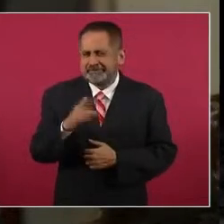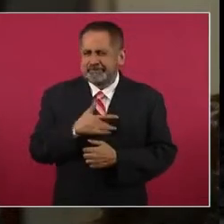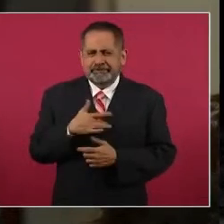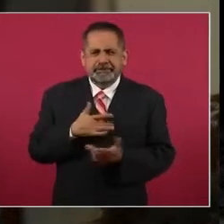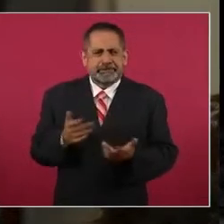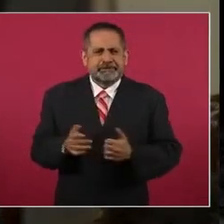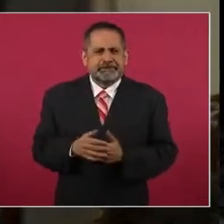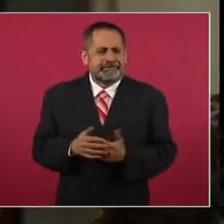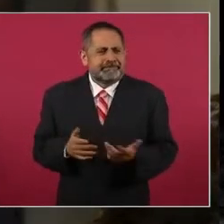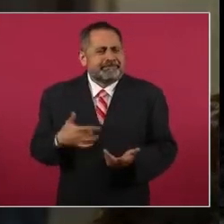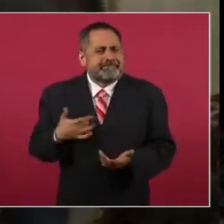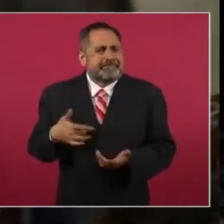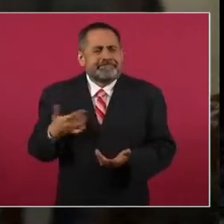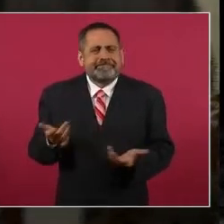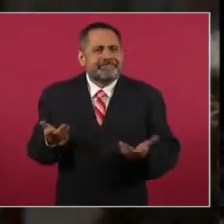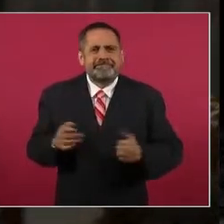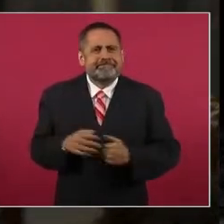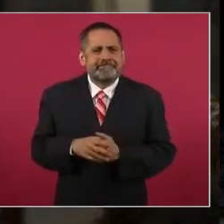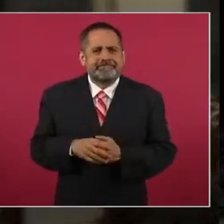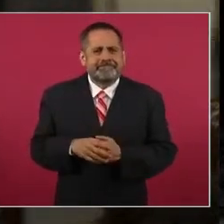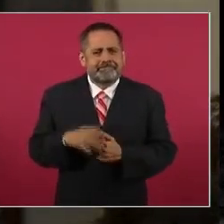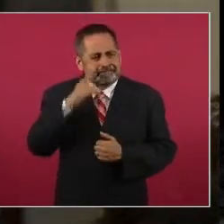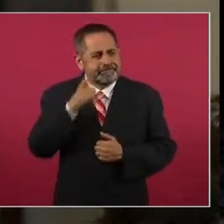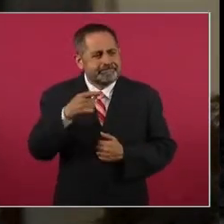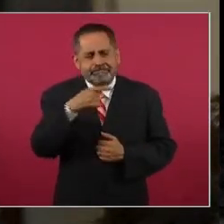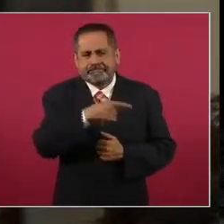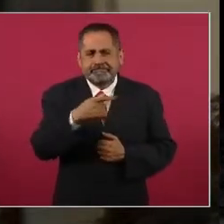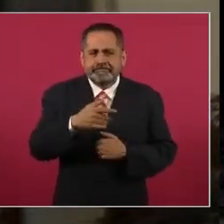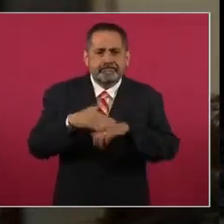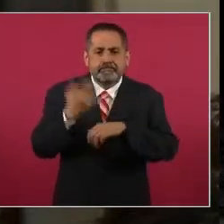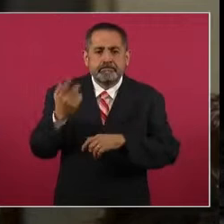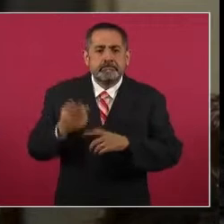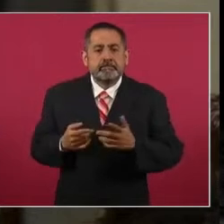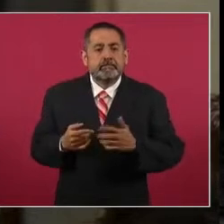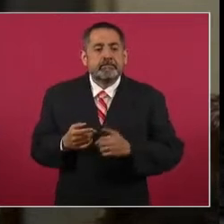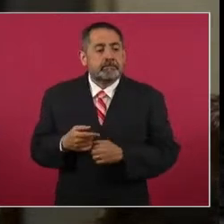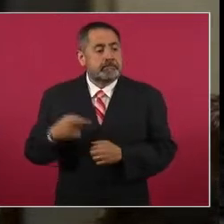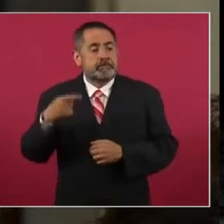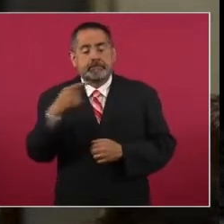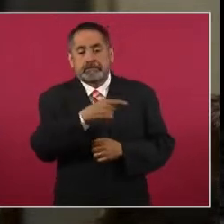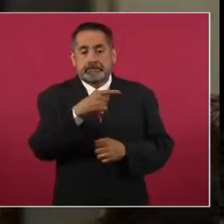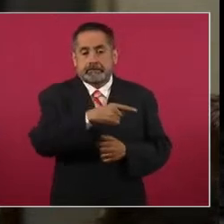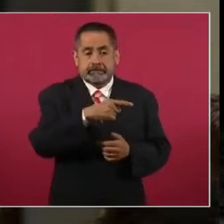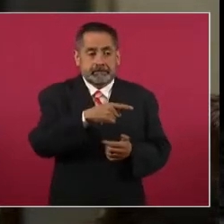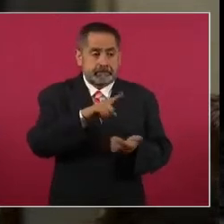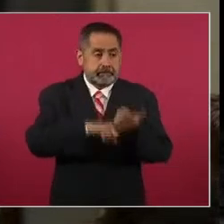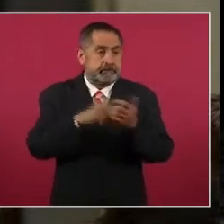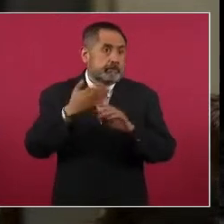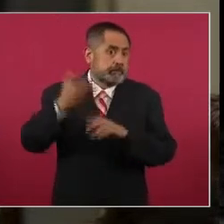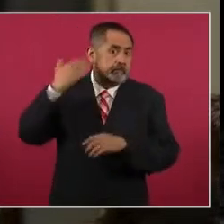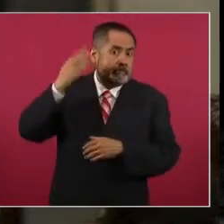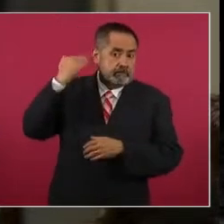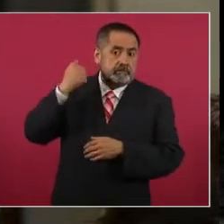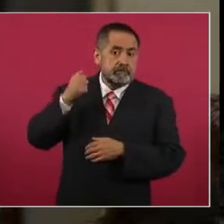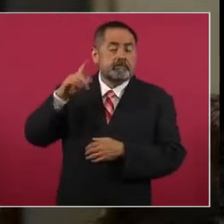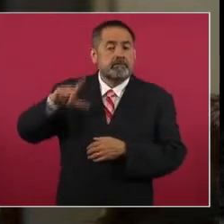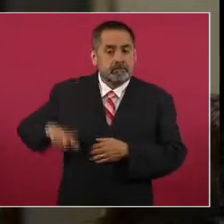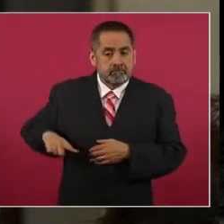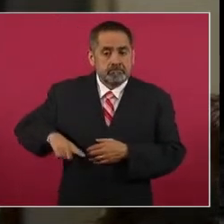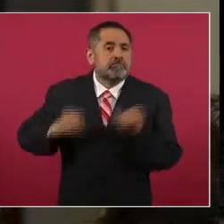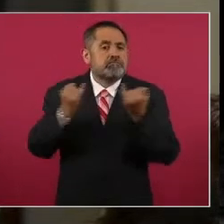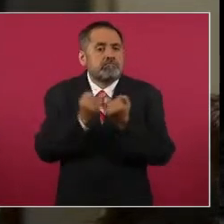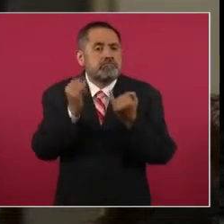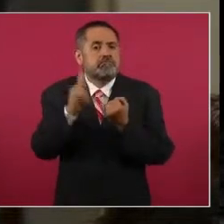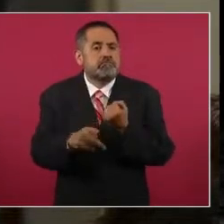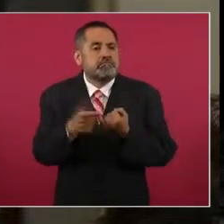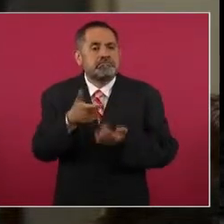no se es raro porque él en su gobierno subsidió las